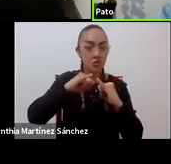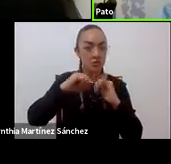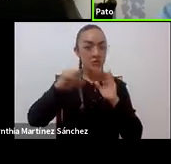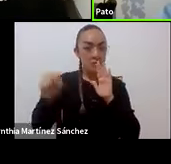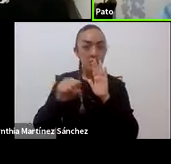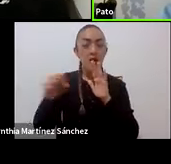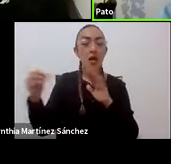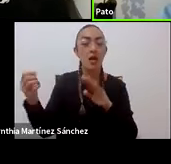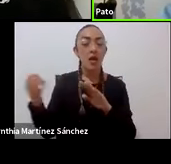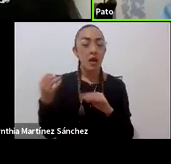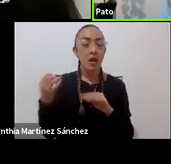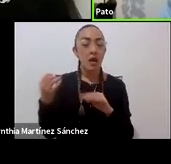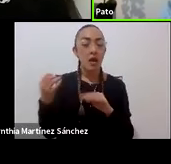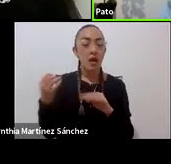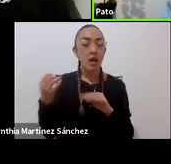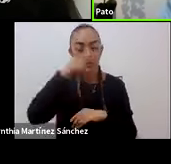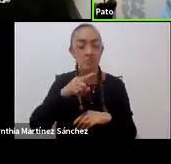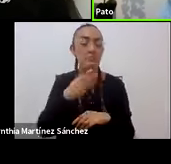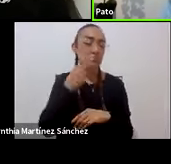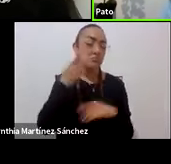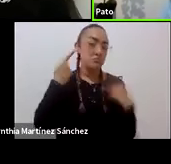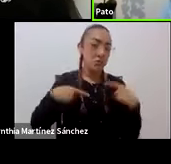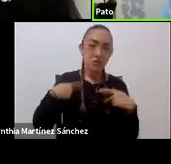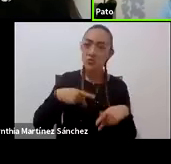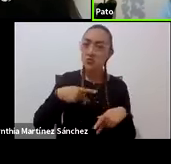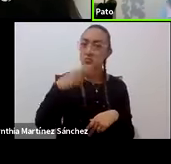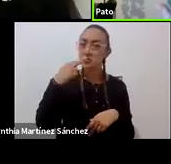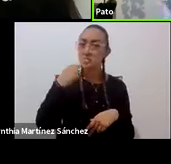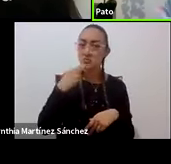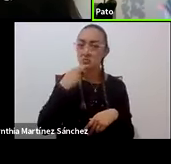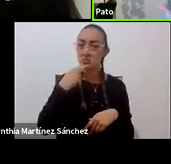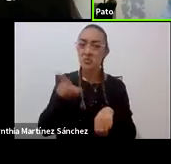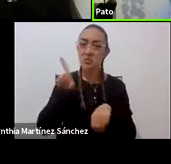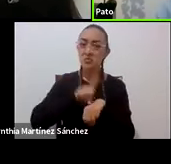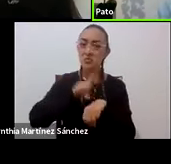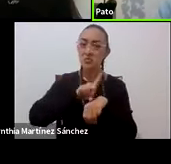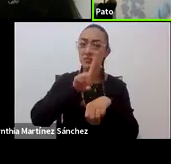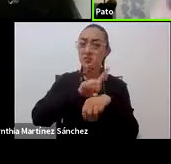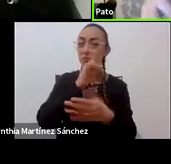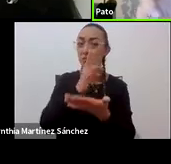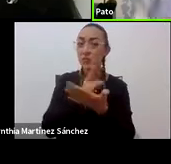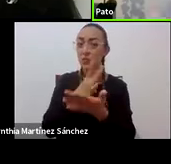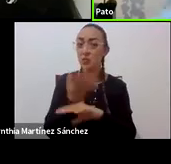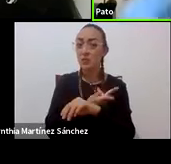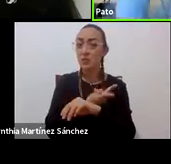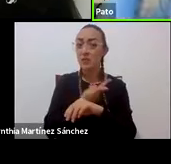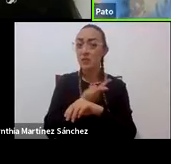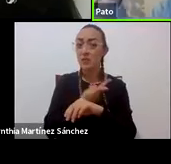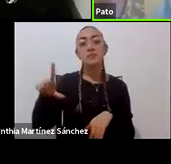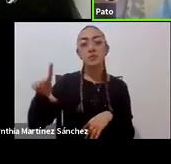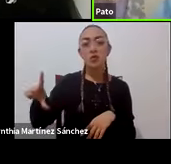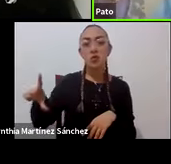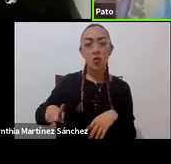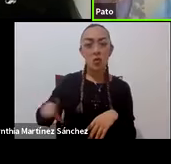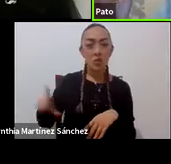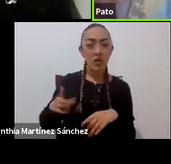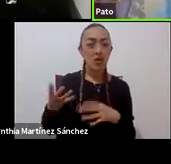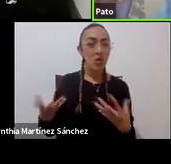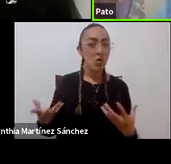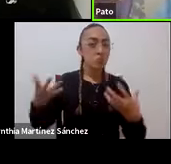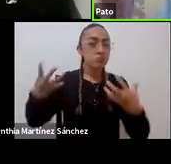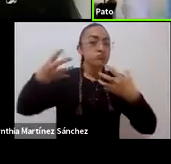usa. O sea, ¿no? Juegos que lo único que pasaba era que el gobierno no los incorporaba a la